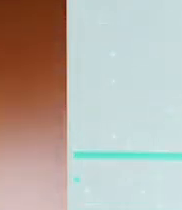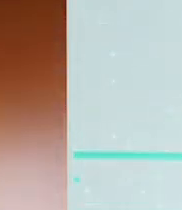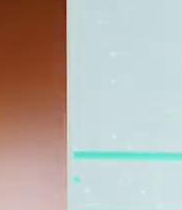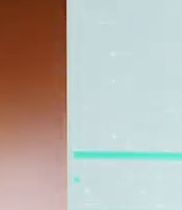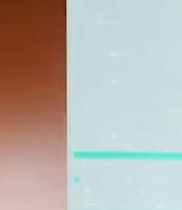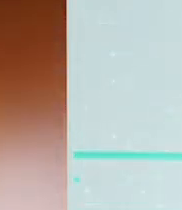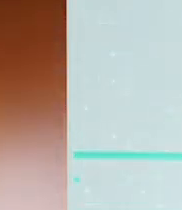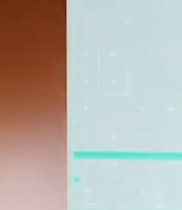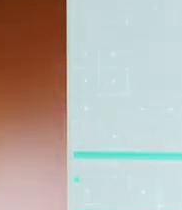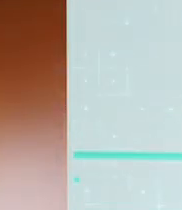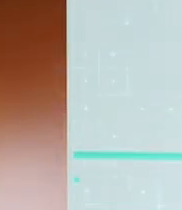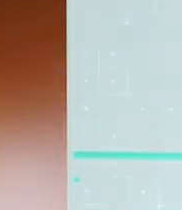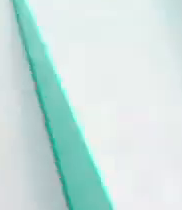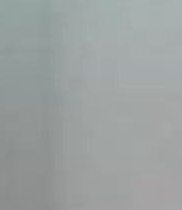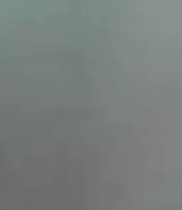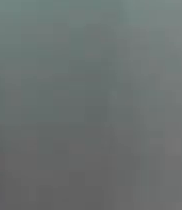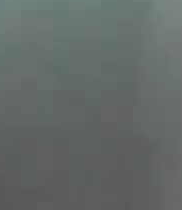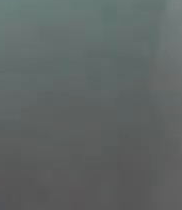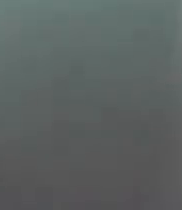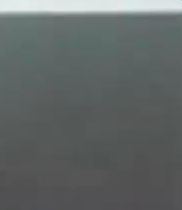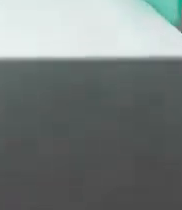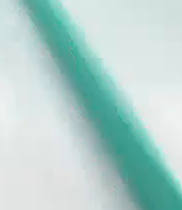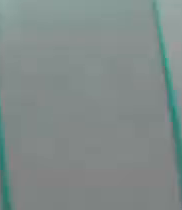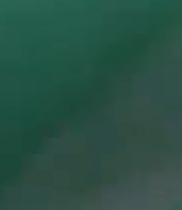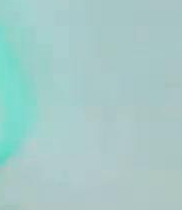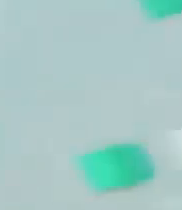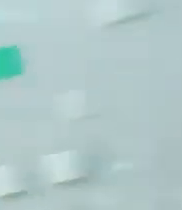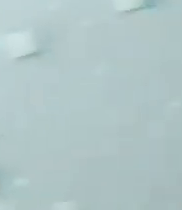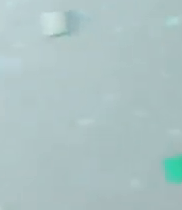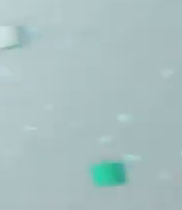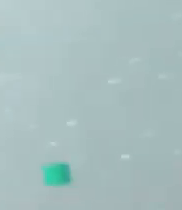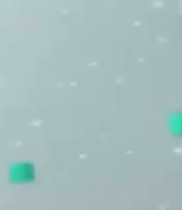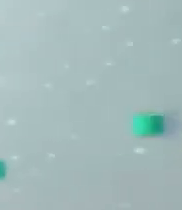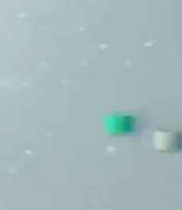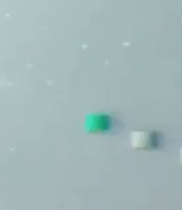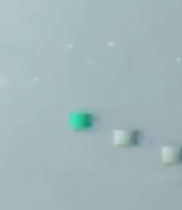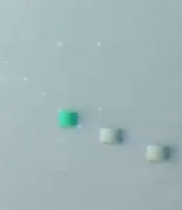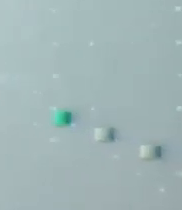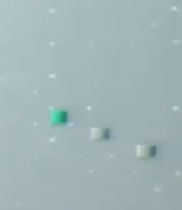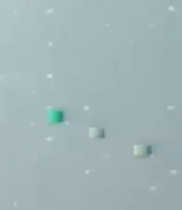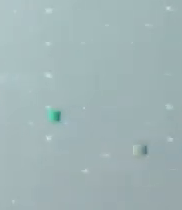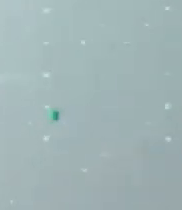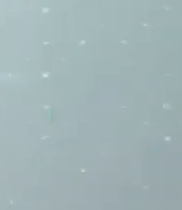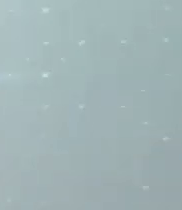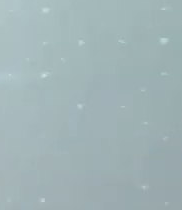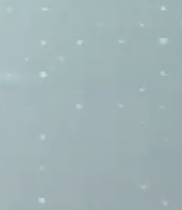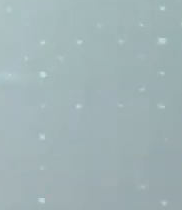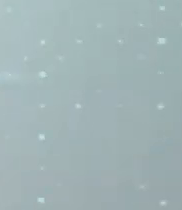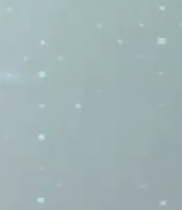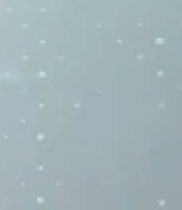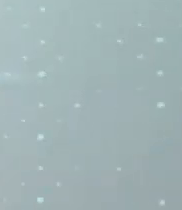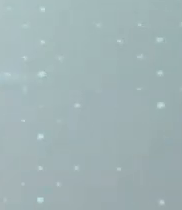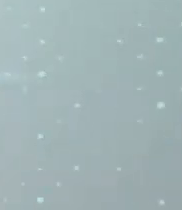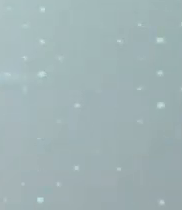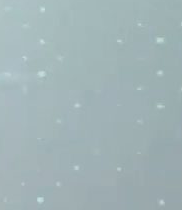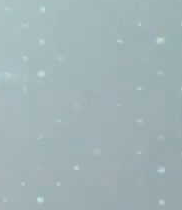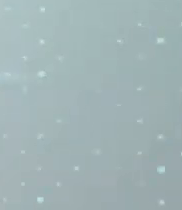Entel. Están presentando Mega Noticias Prime.